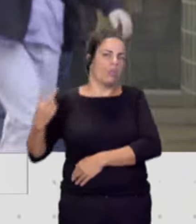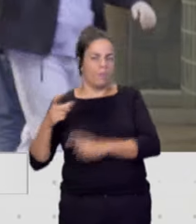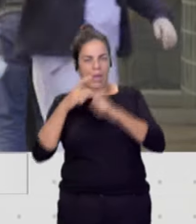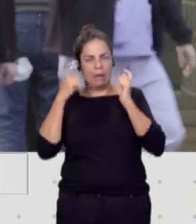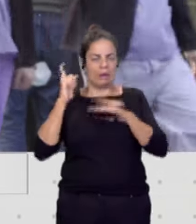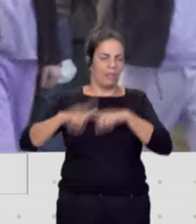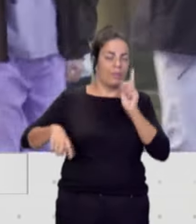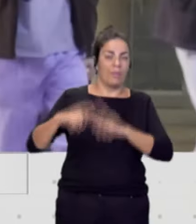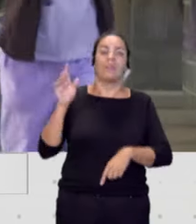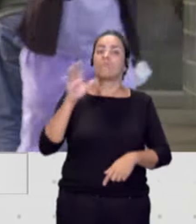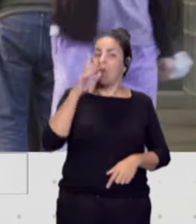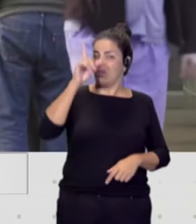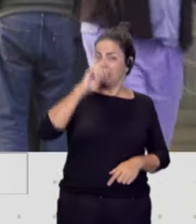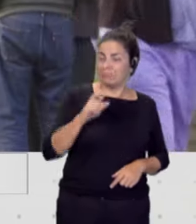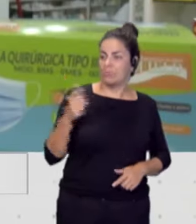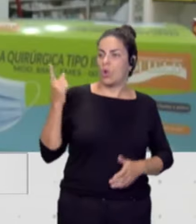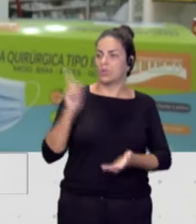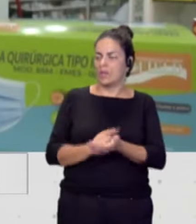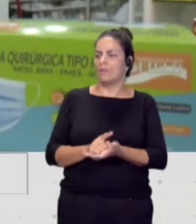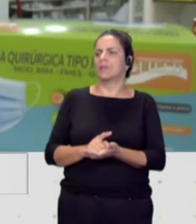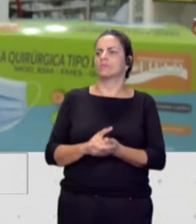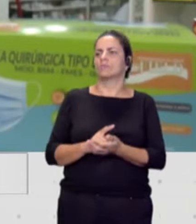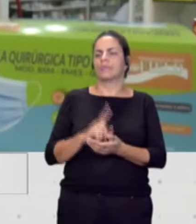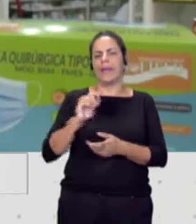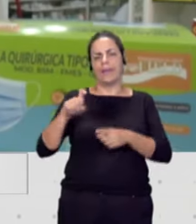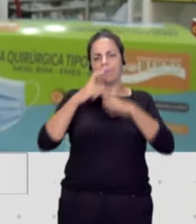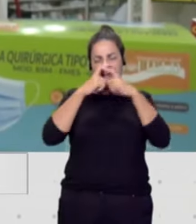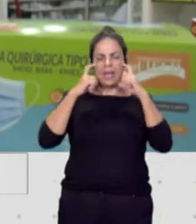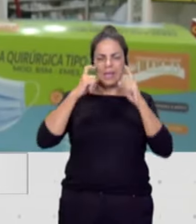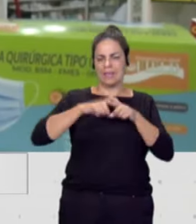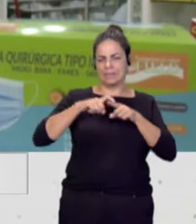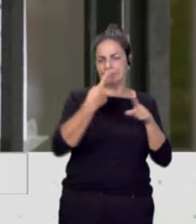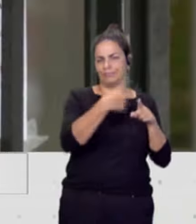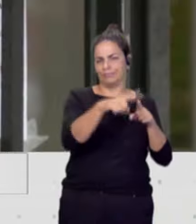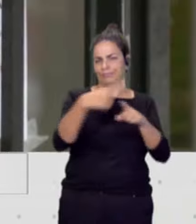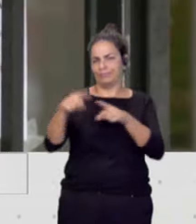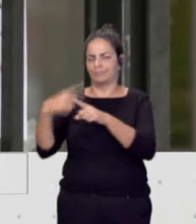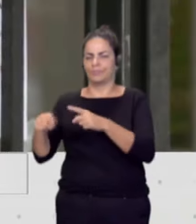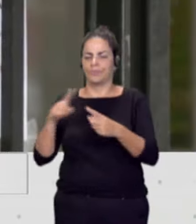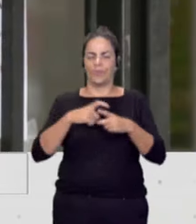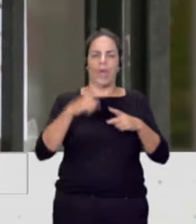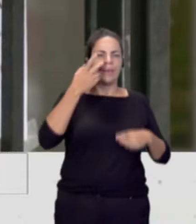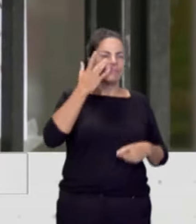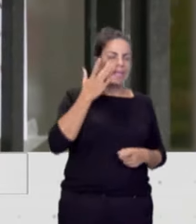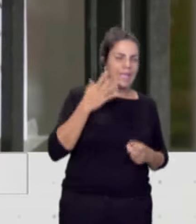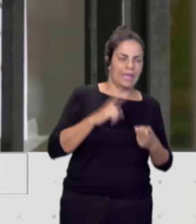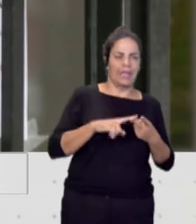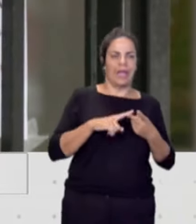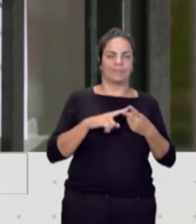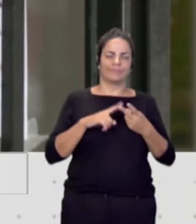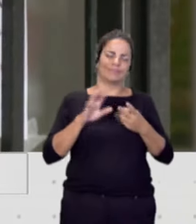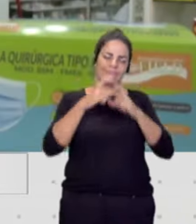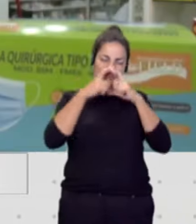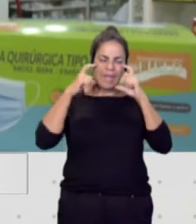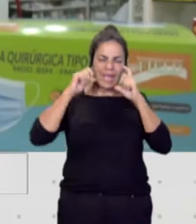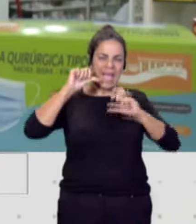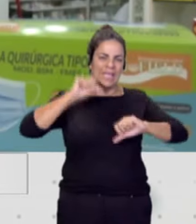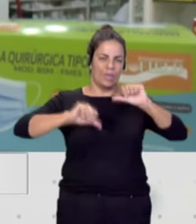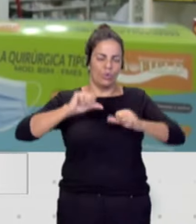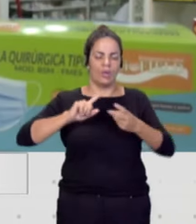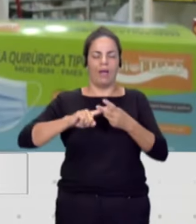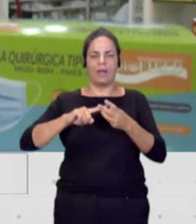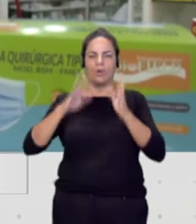luego volveremos a recordar que las había higiénicas, las había quirúrgicas, las había FP2 y todo eso, que mucha gente ya le pregunta y no se